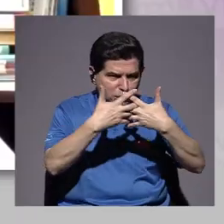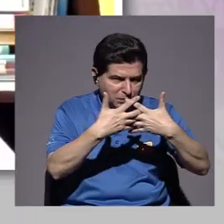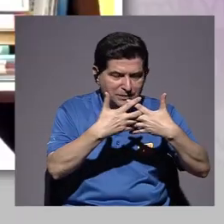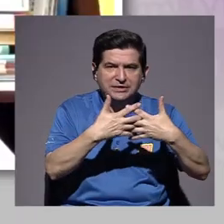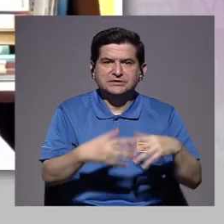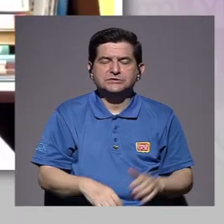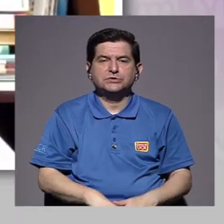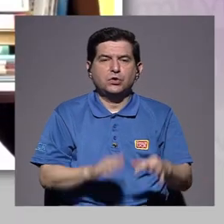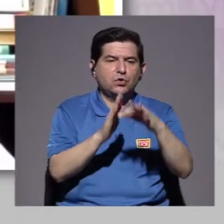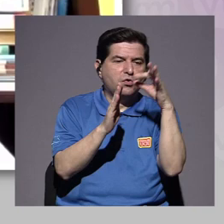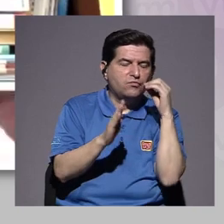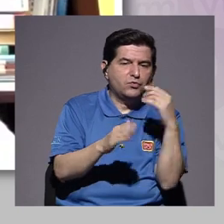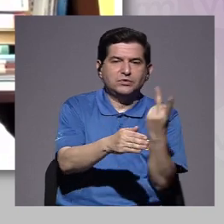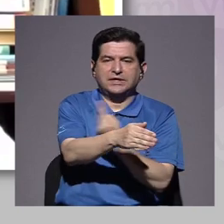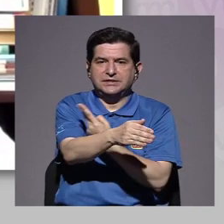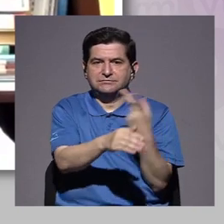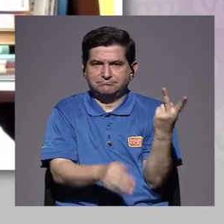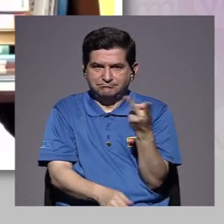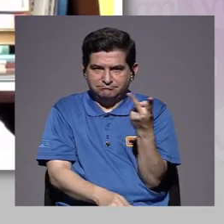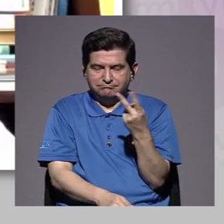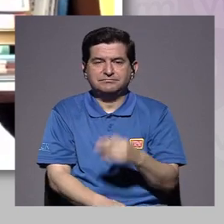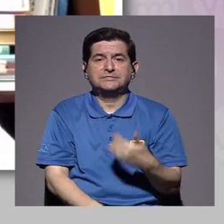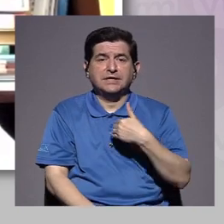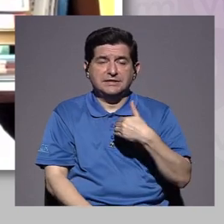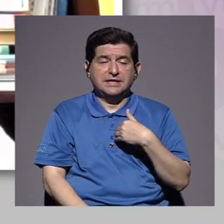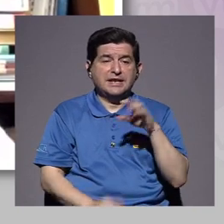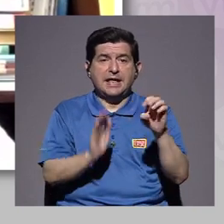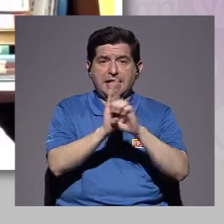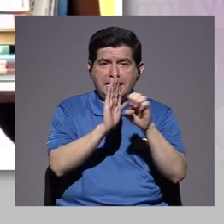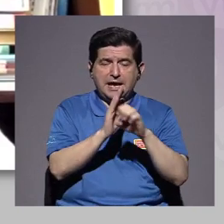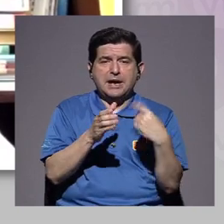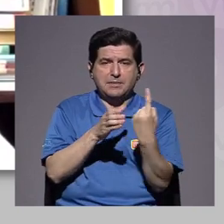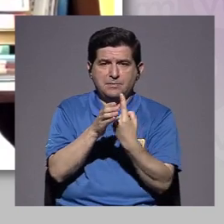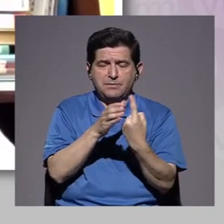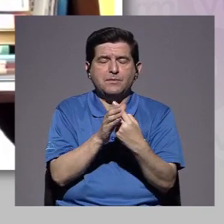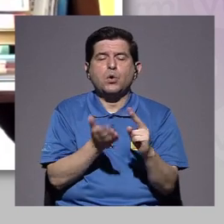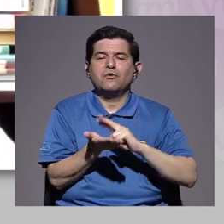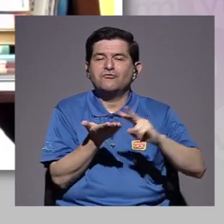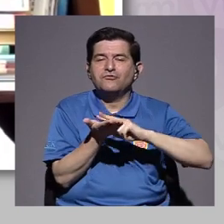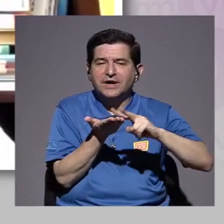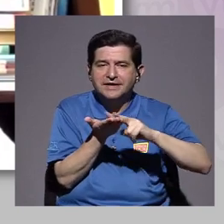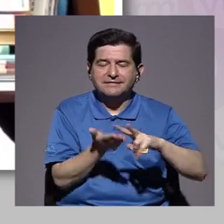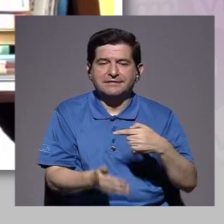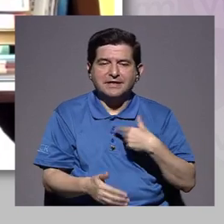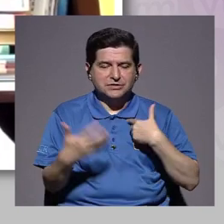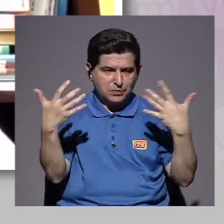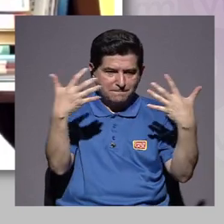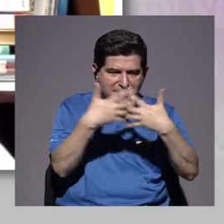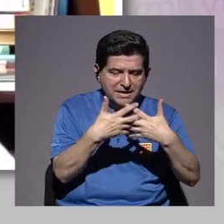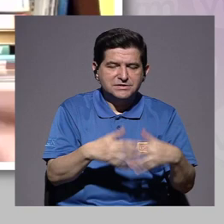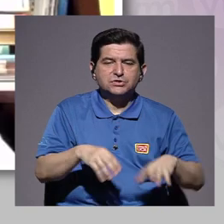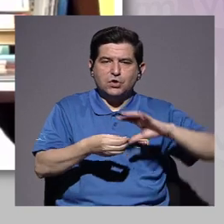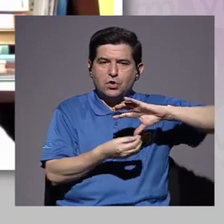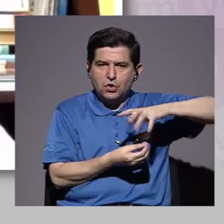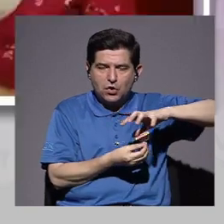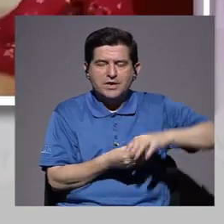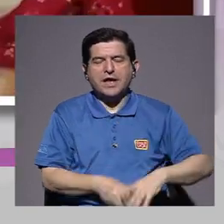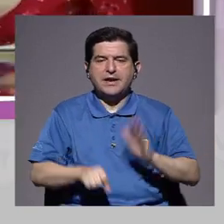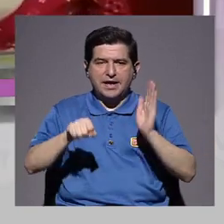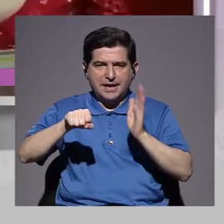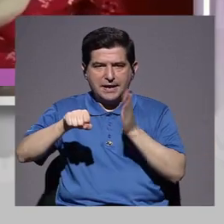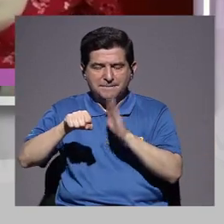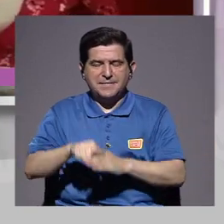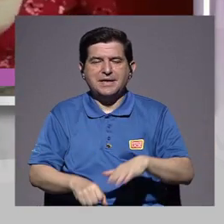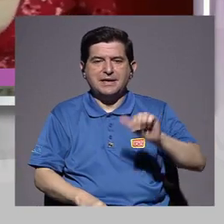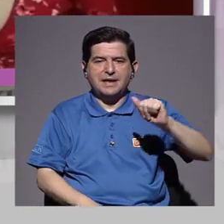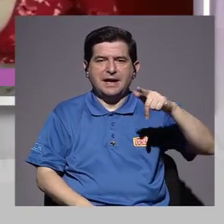mezclar en el batido frutas y vegetales. Entonces tenemos estos ejemplos de los batidos verdes en donde yo mezclo naranja,